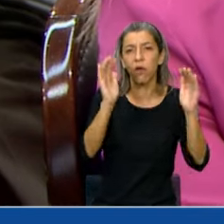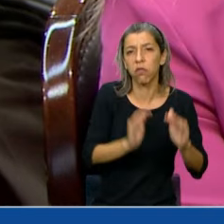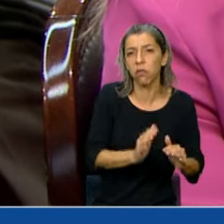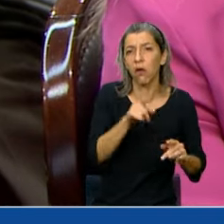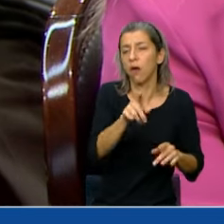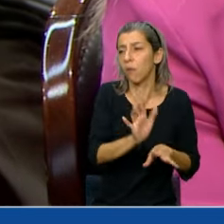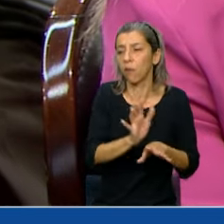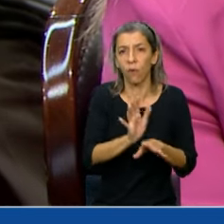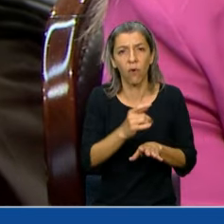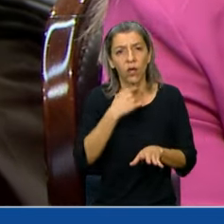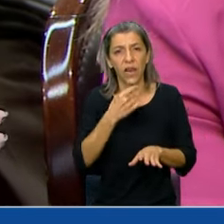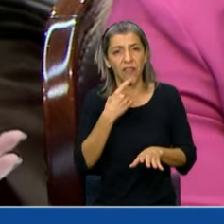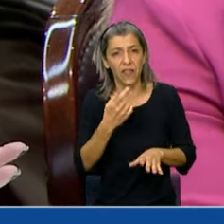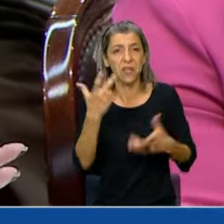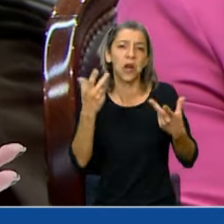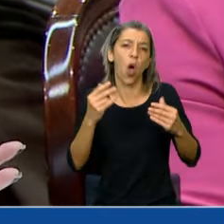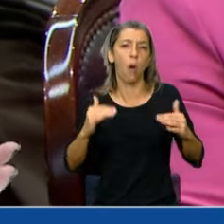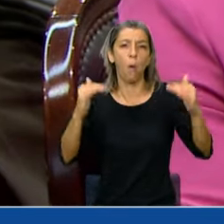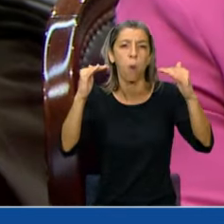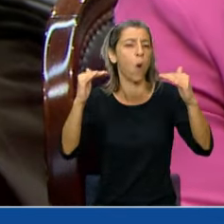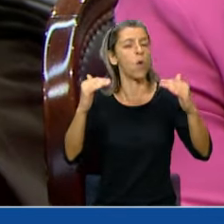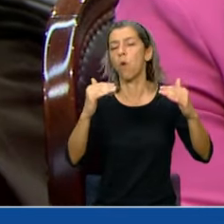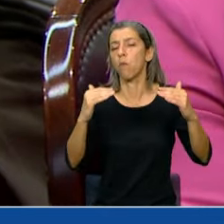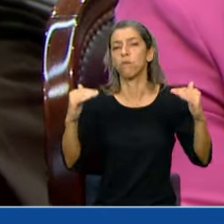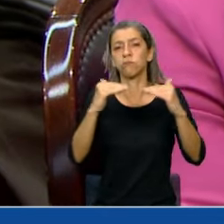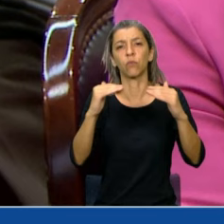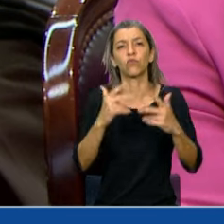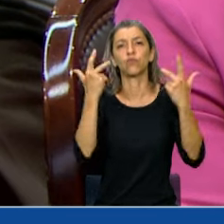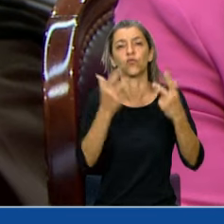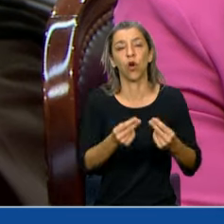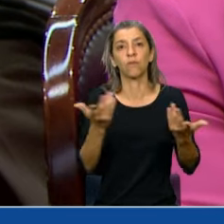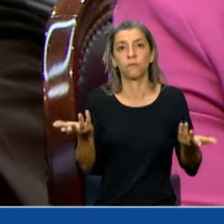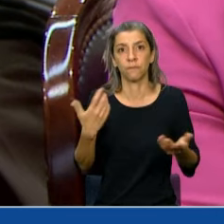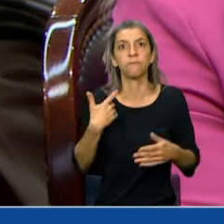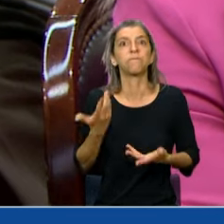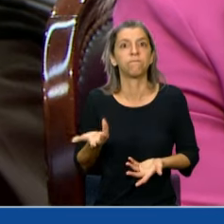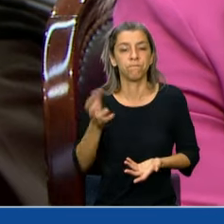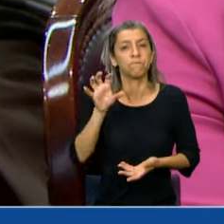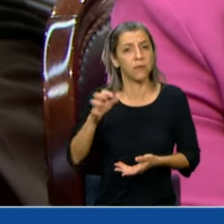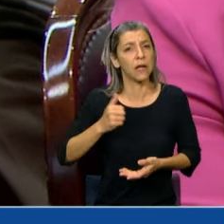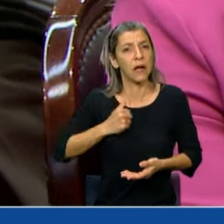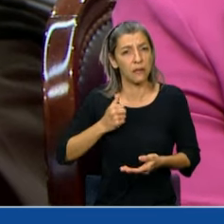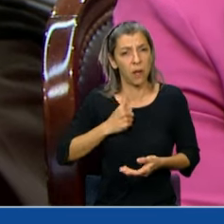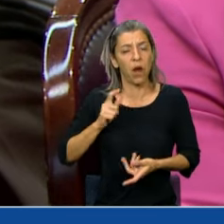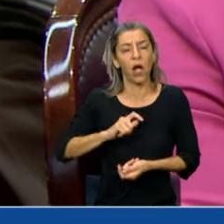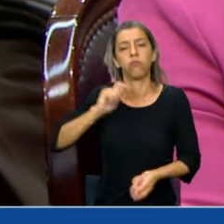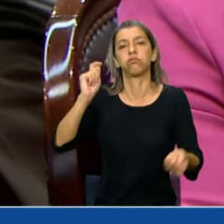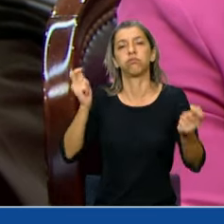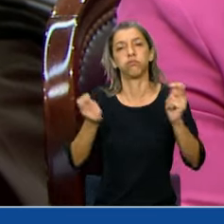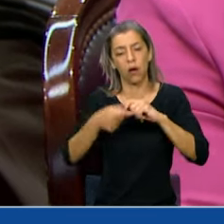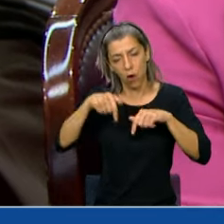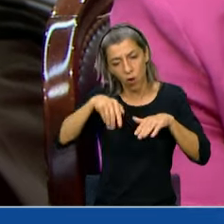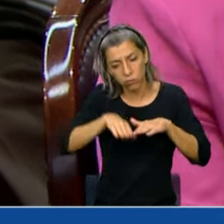arraigo catamarca como conté pudo revertir la situación hoy lideramos el